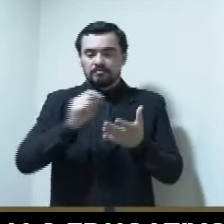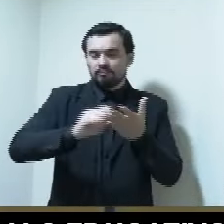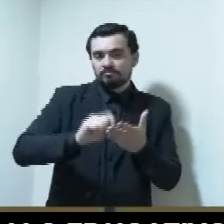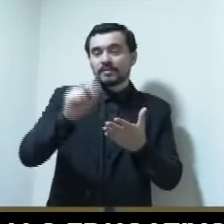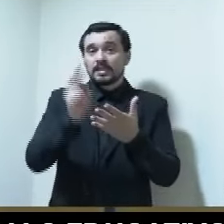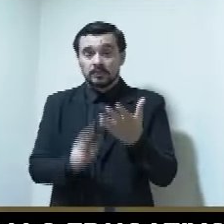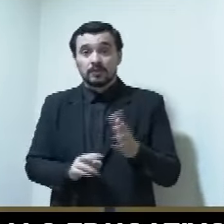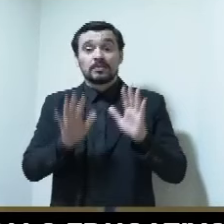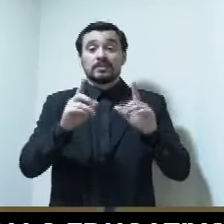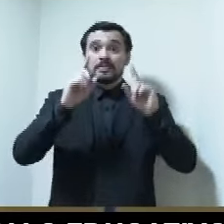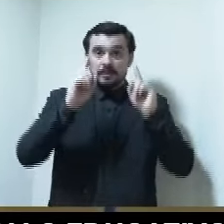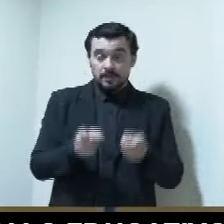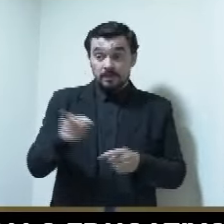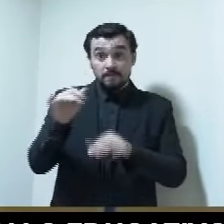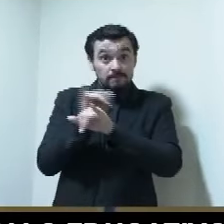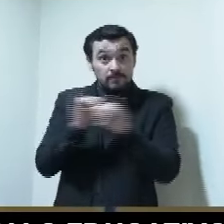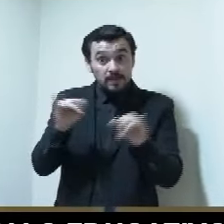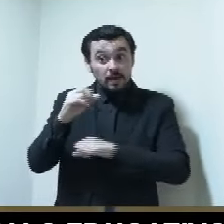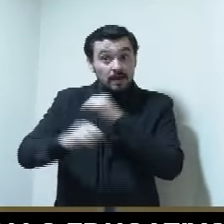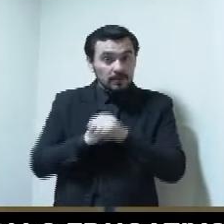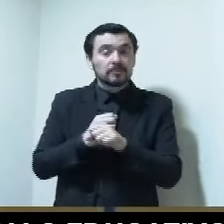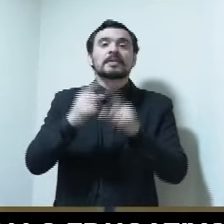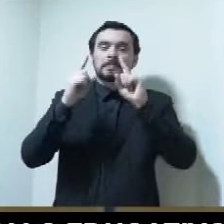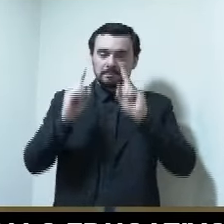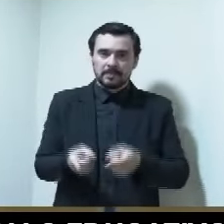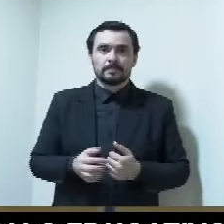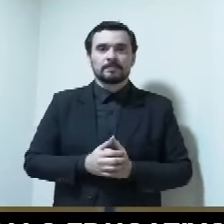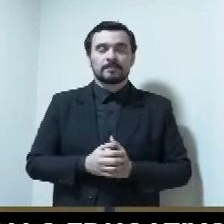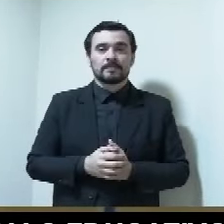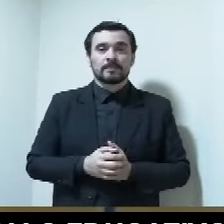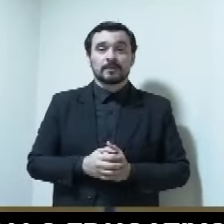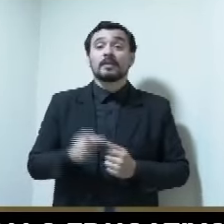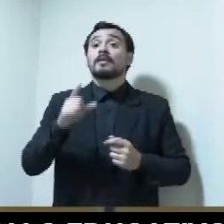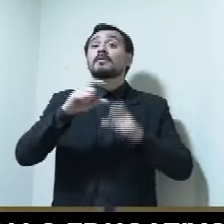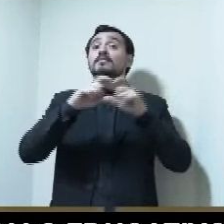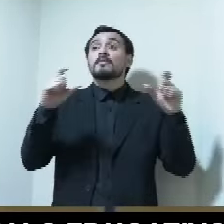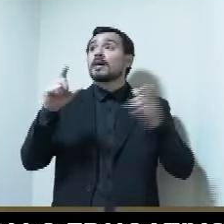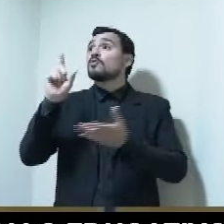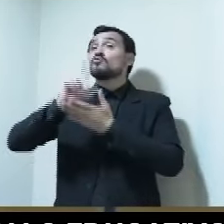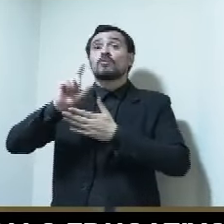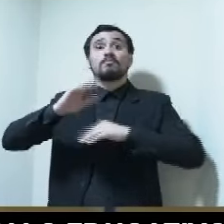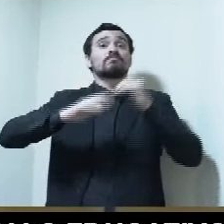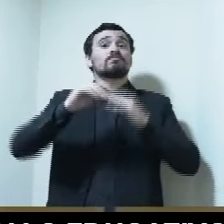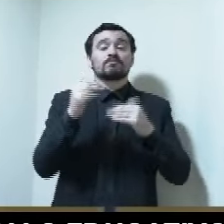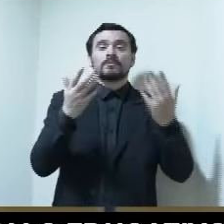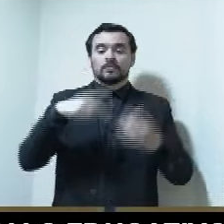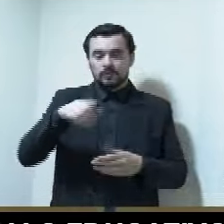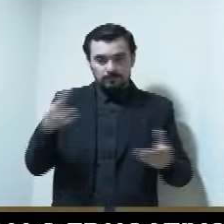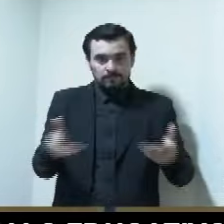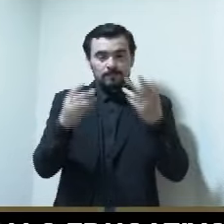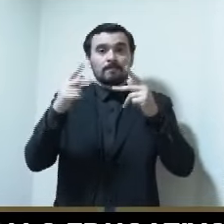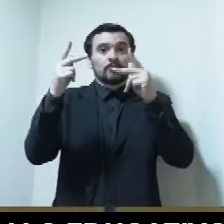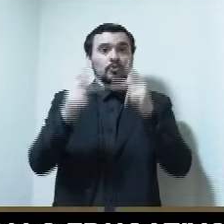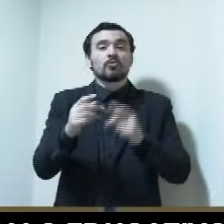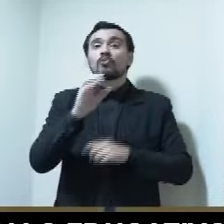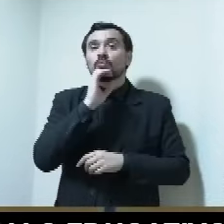lectoescritura, incluso una vez terminado el año lectivo. En el ámbito de la infraestructura, estamos impulsando proyectos como